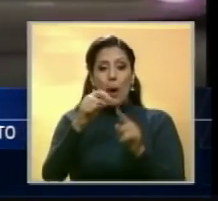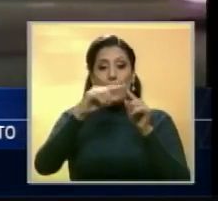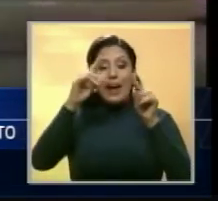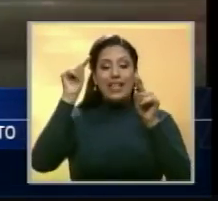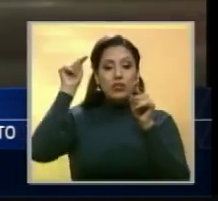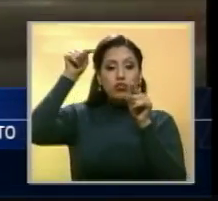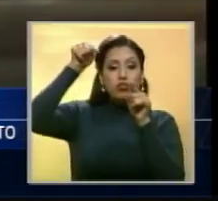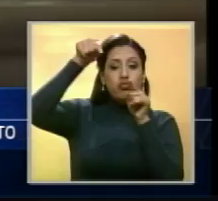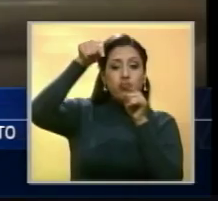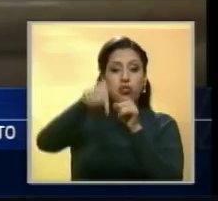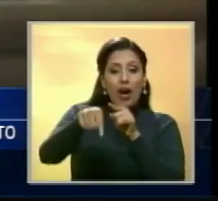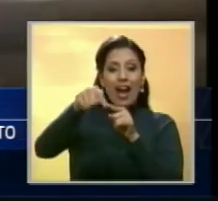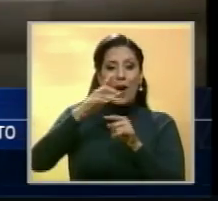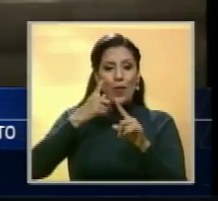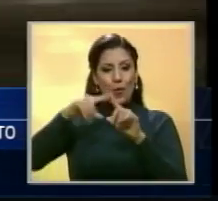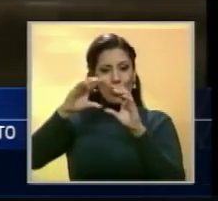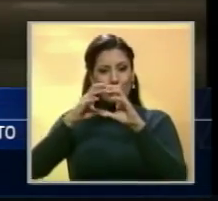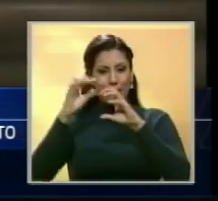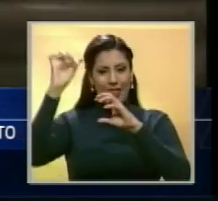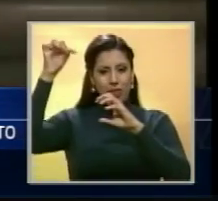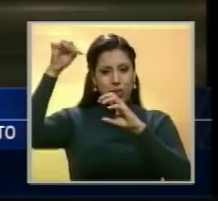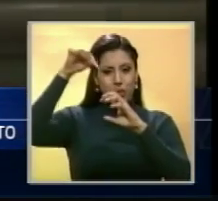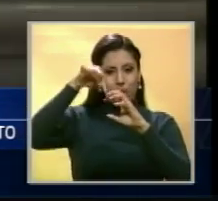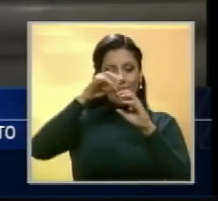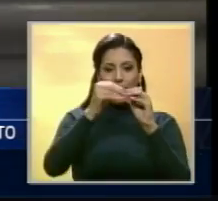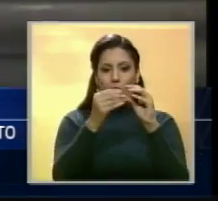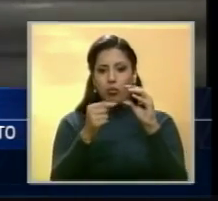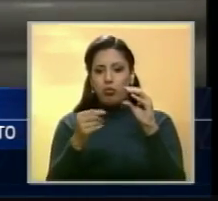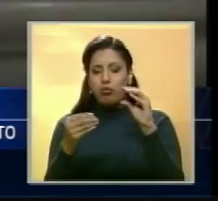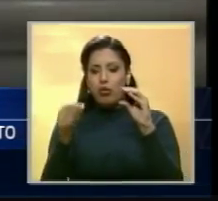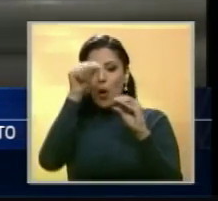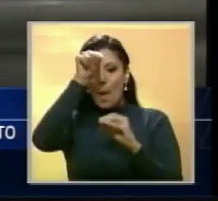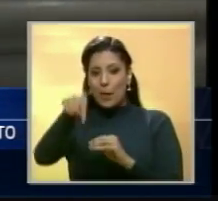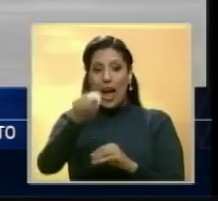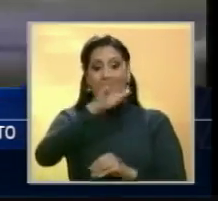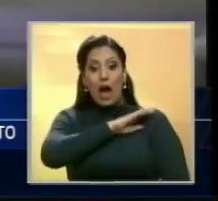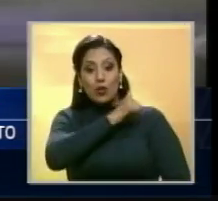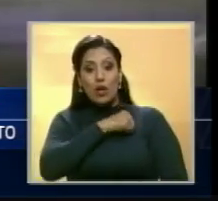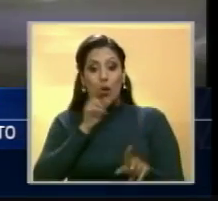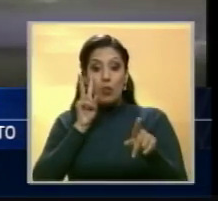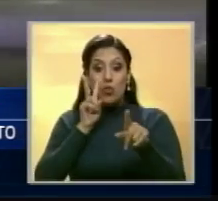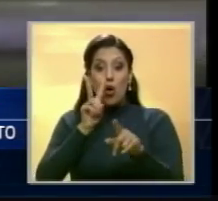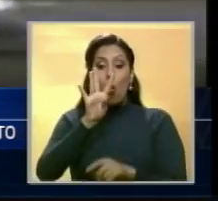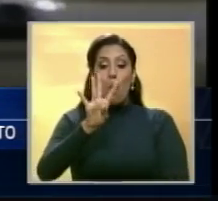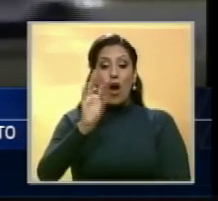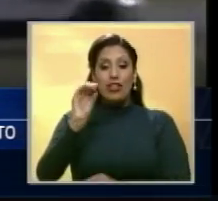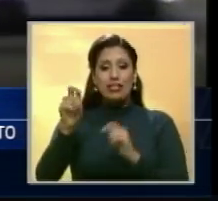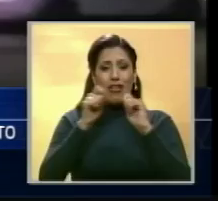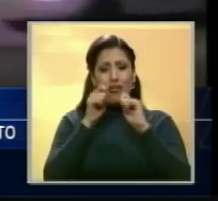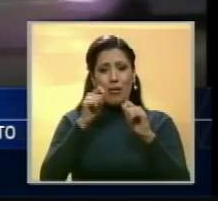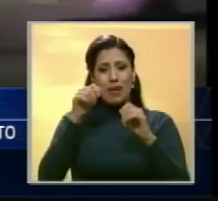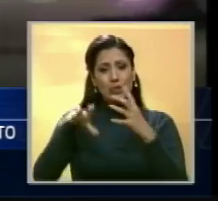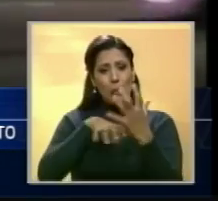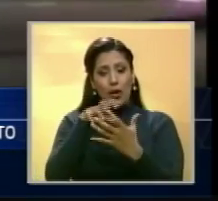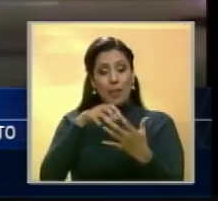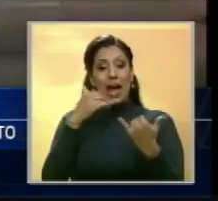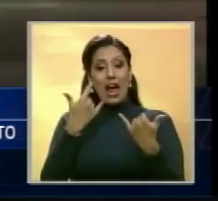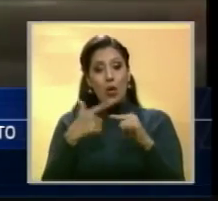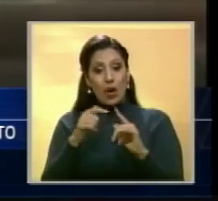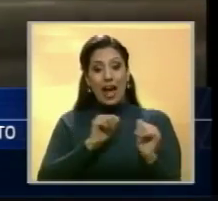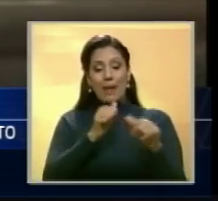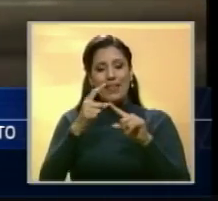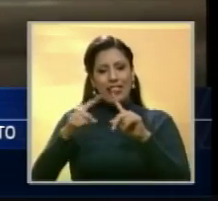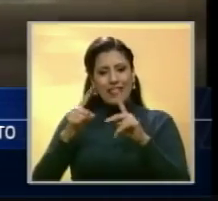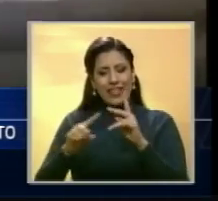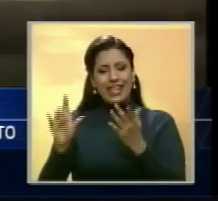meteorito entró en la atmósfera, pero se disolvió al llegar a la Tierra. Las autoridades indicaron que recibieron más de 400 reportes de este episodio desde